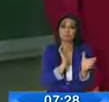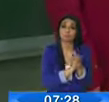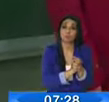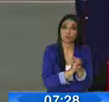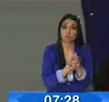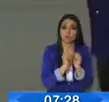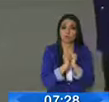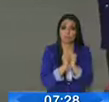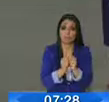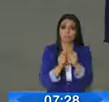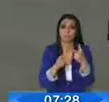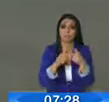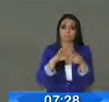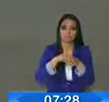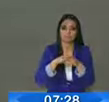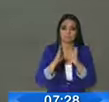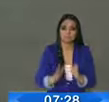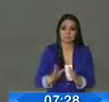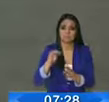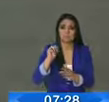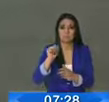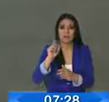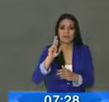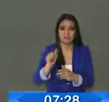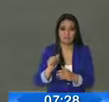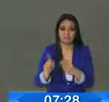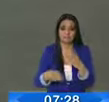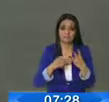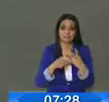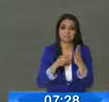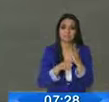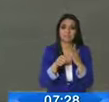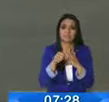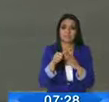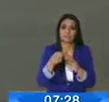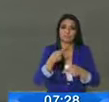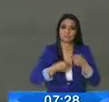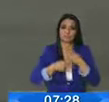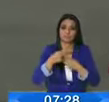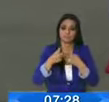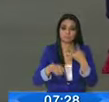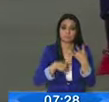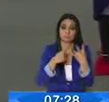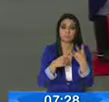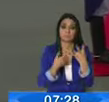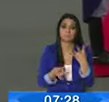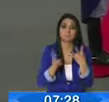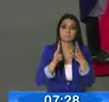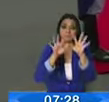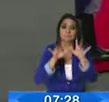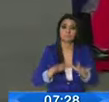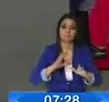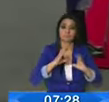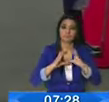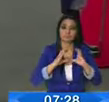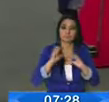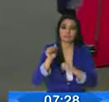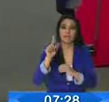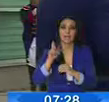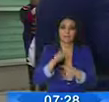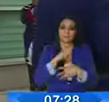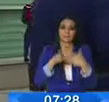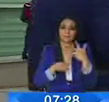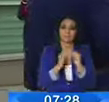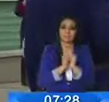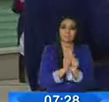gonzález la cancillería maría fernanda espinoza el ministro de comercio pablo campana y el secretario de comunicación alex mora